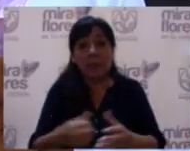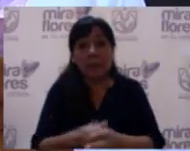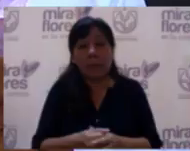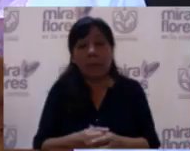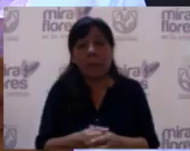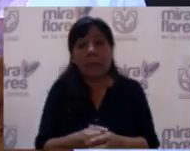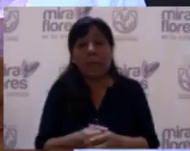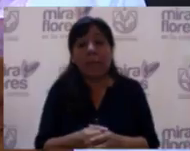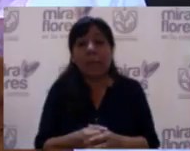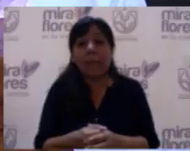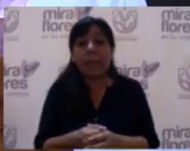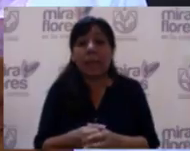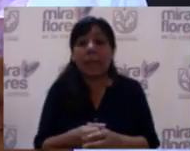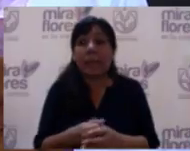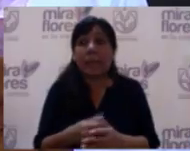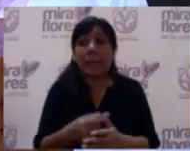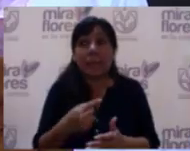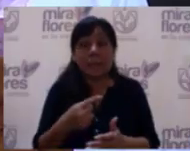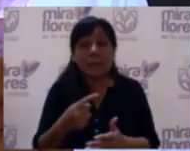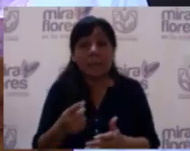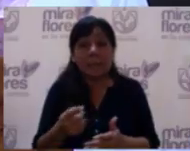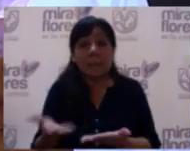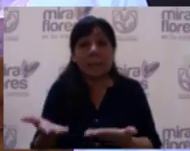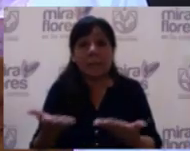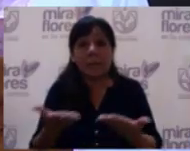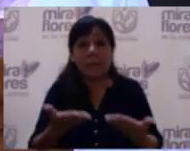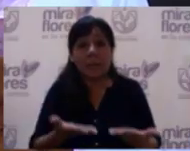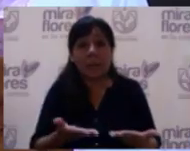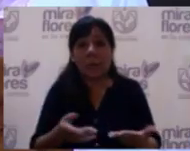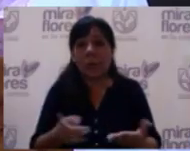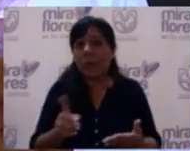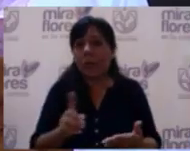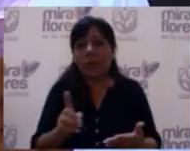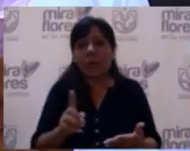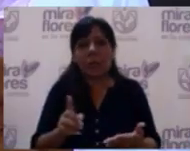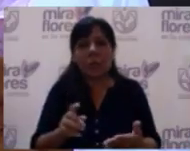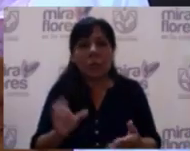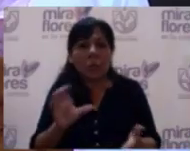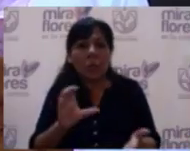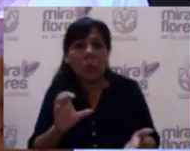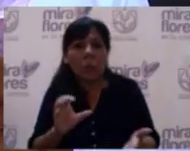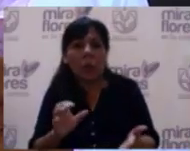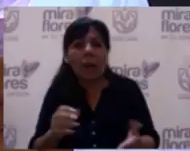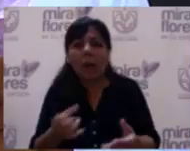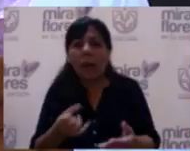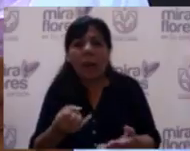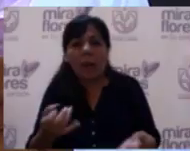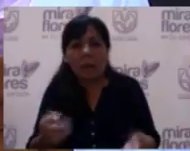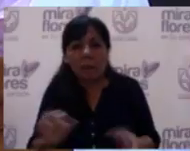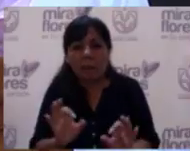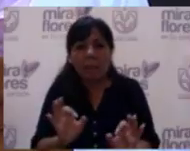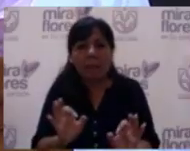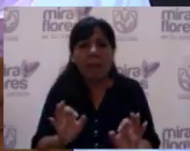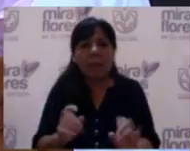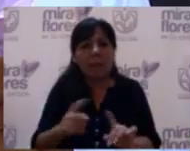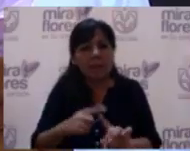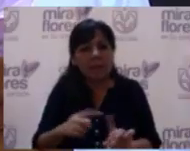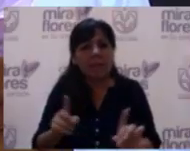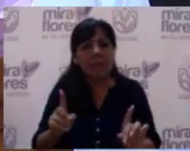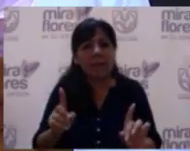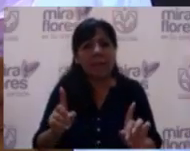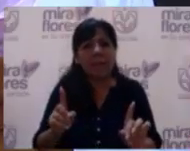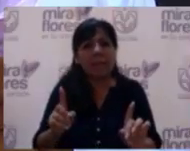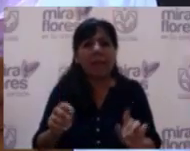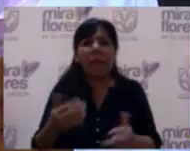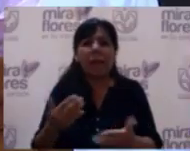entendiéndose que esta es una donación desinteresada y sin ninguna contraprestación, muy diferente a la de la semana pasada,